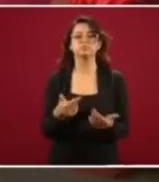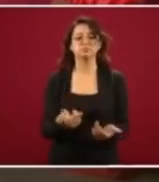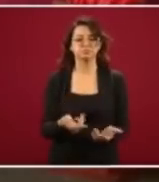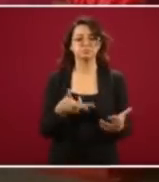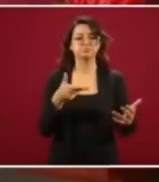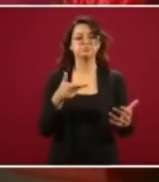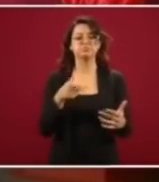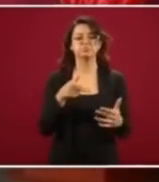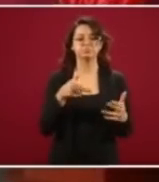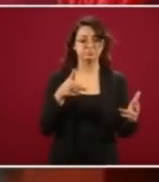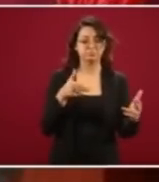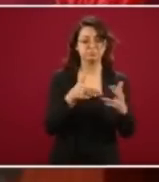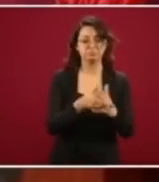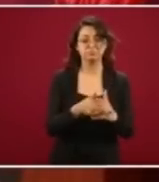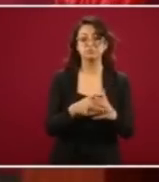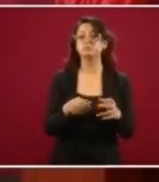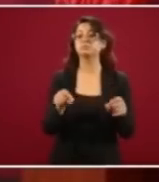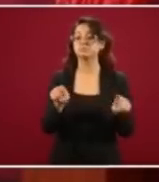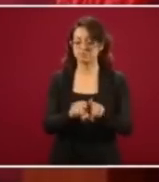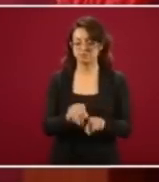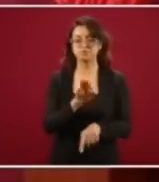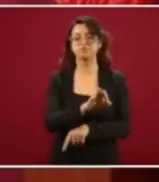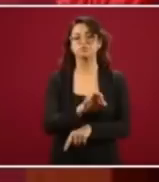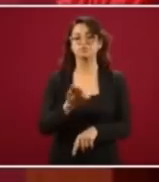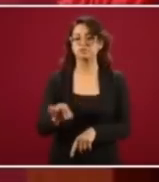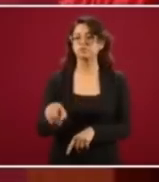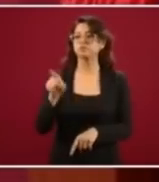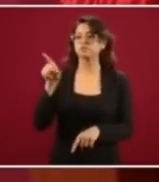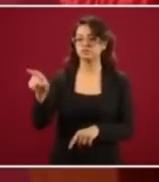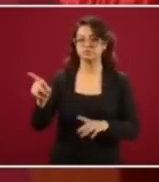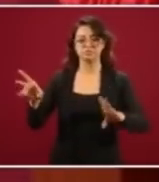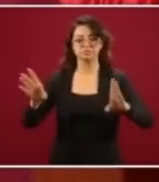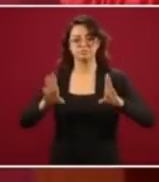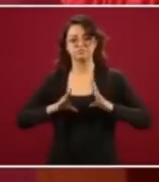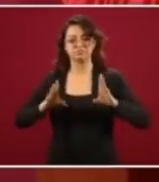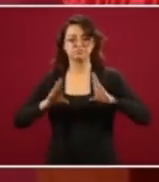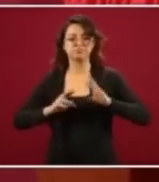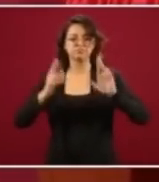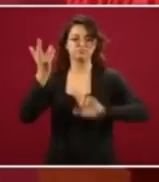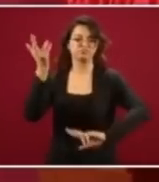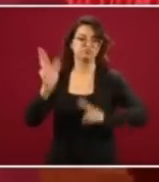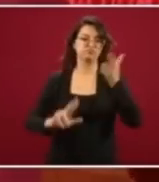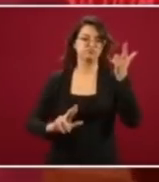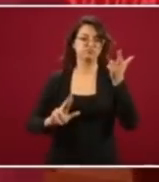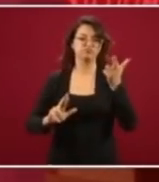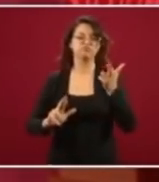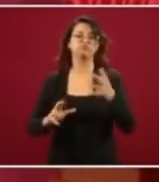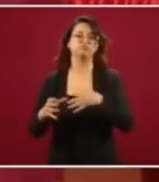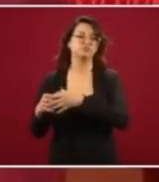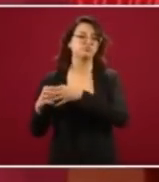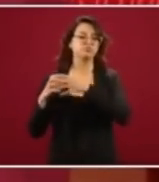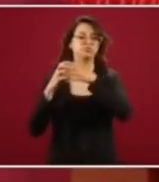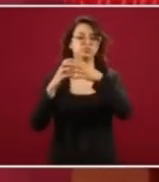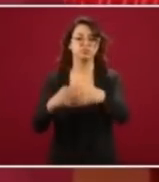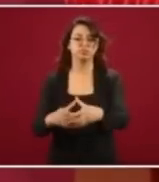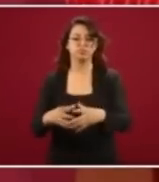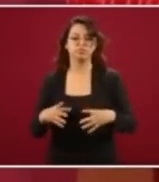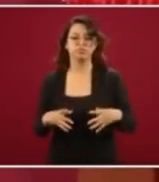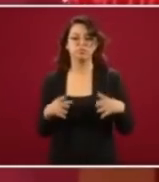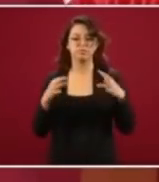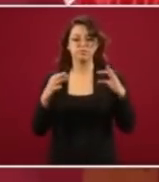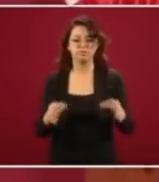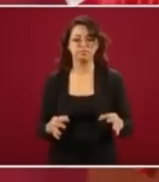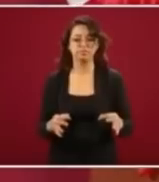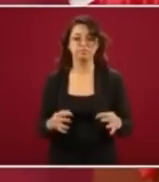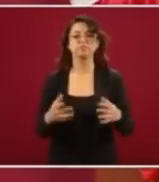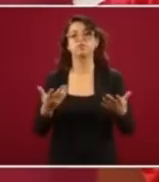el Ejército Mexicano, el Ejército Revolucionario. Esto explica por